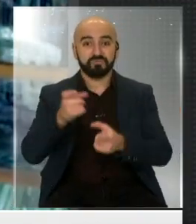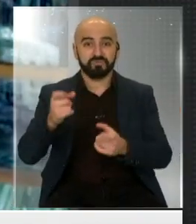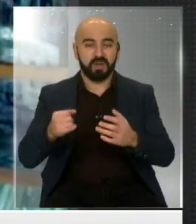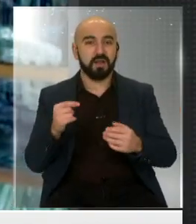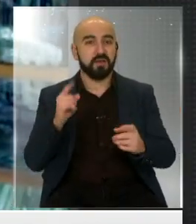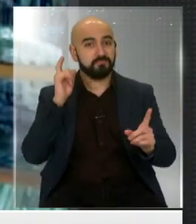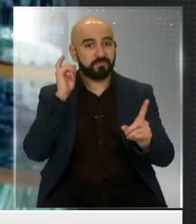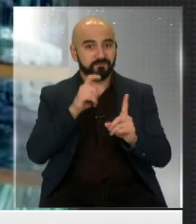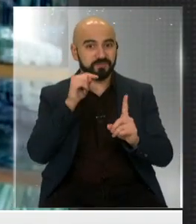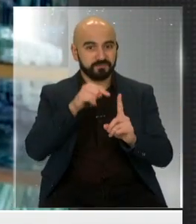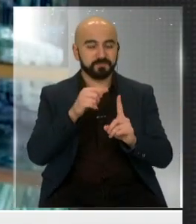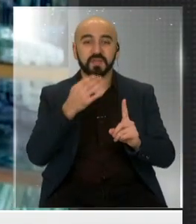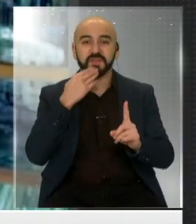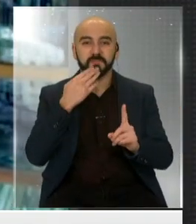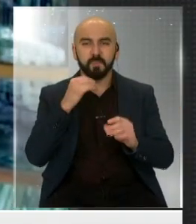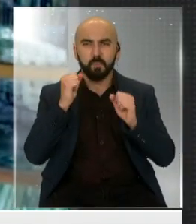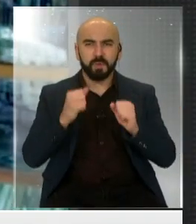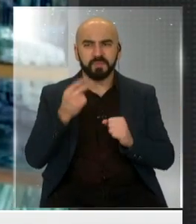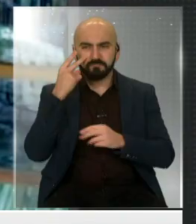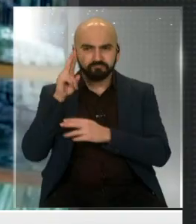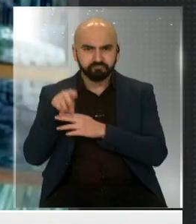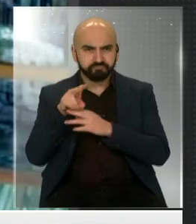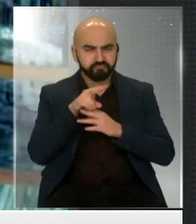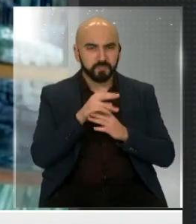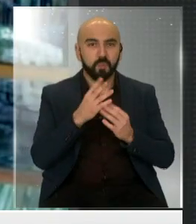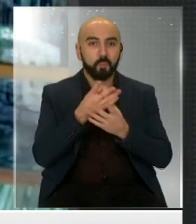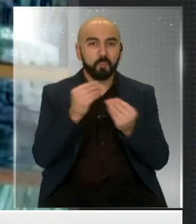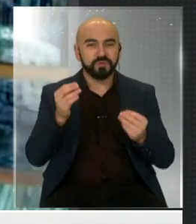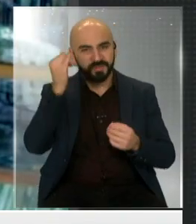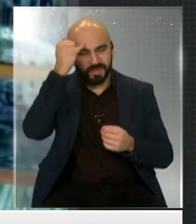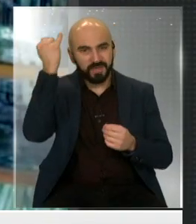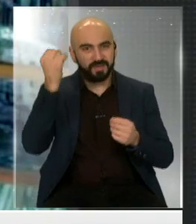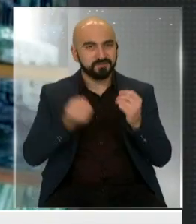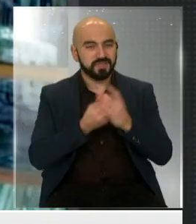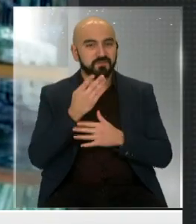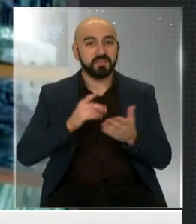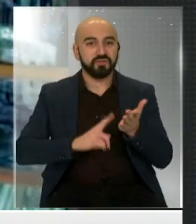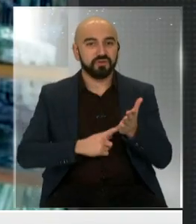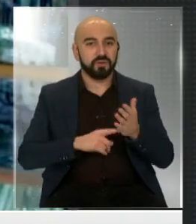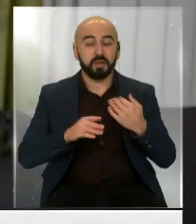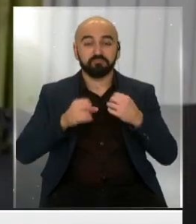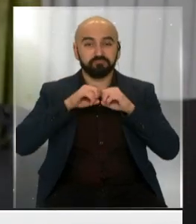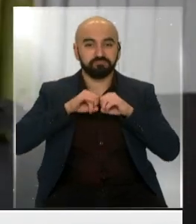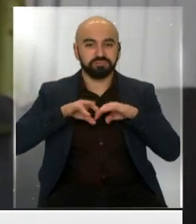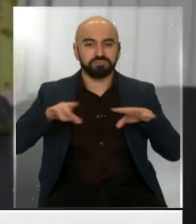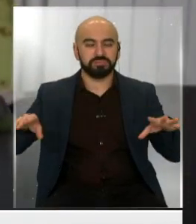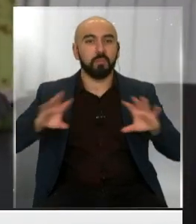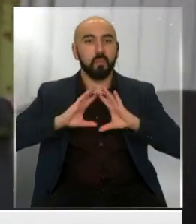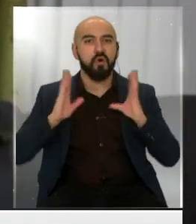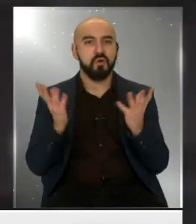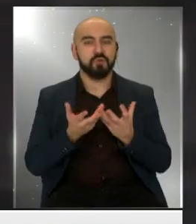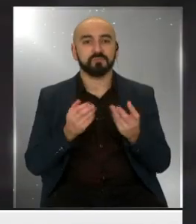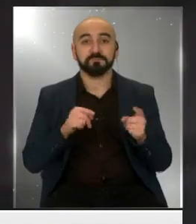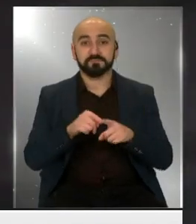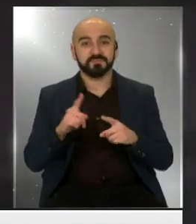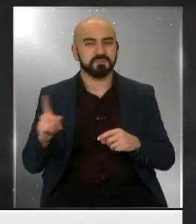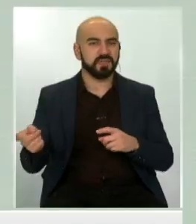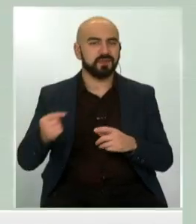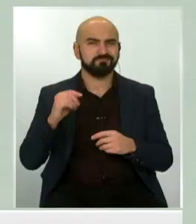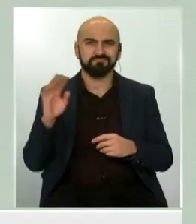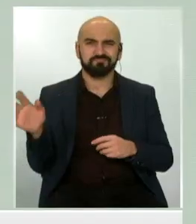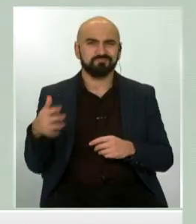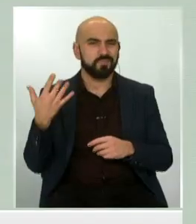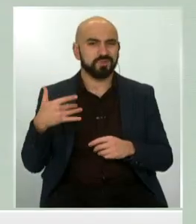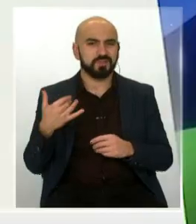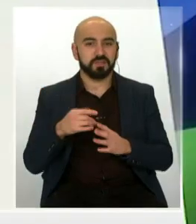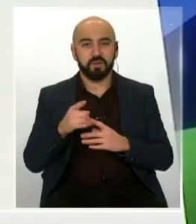amplio, testear muchas iniciativas tecnológicas que luego se han expandido al mundo. Esa es una de las claves de Yiming, quien es